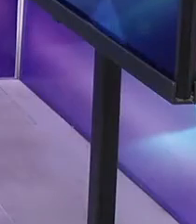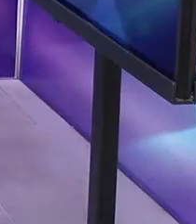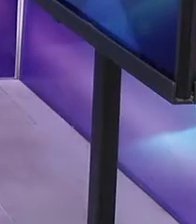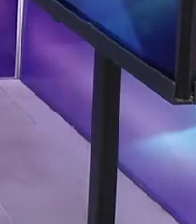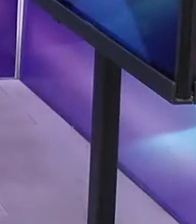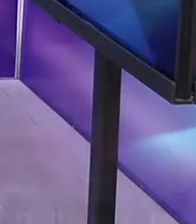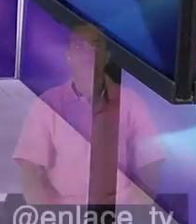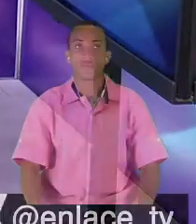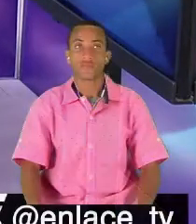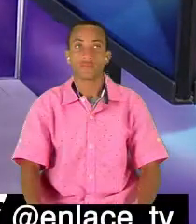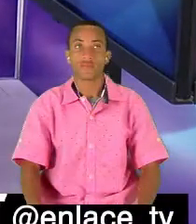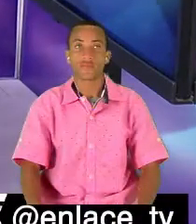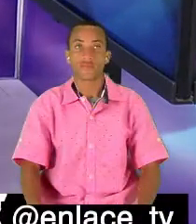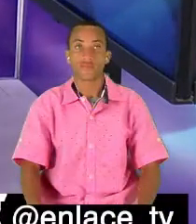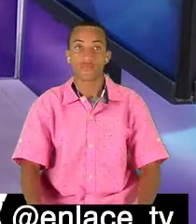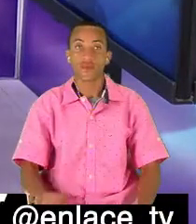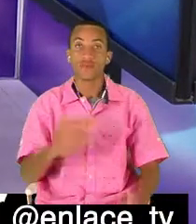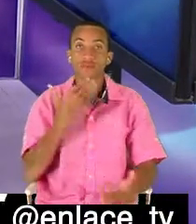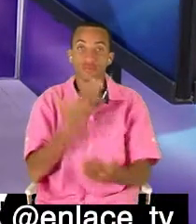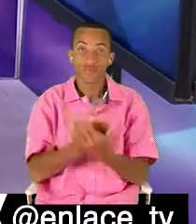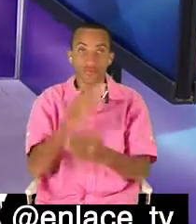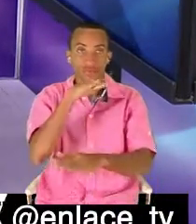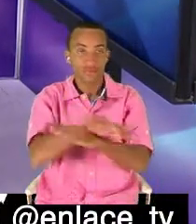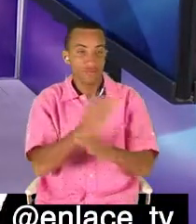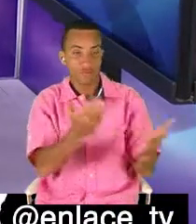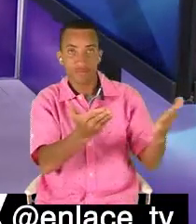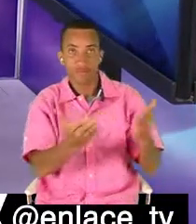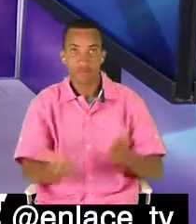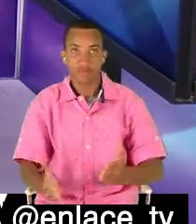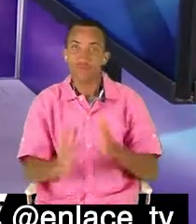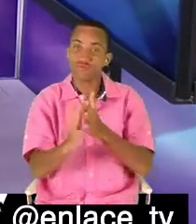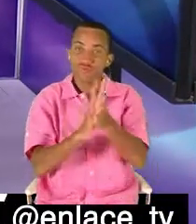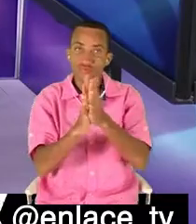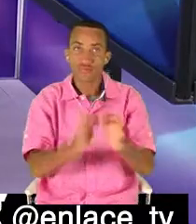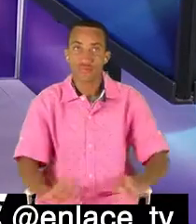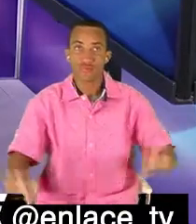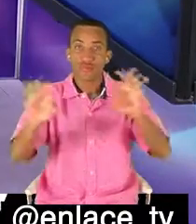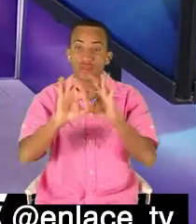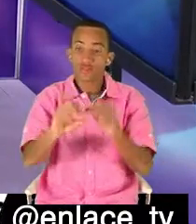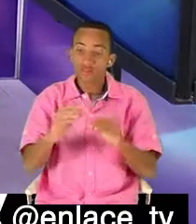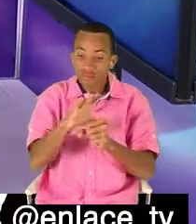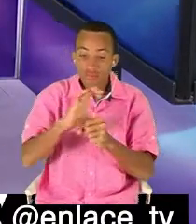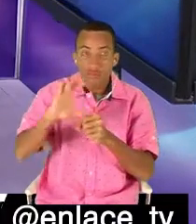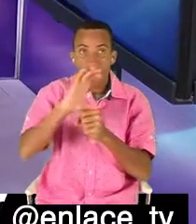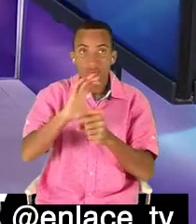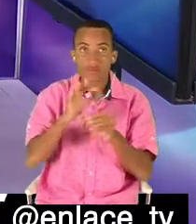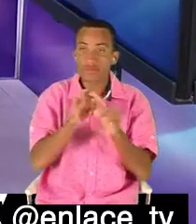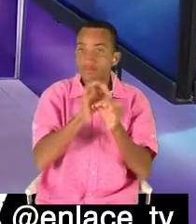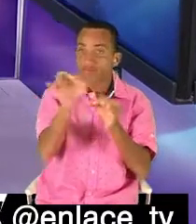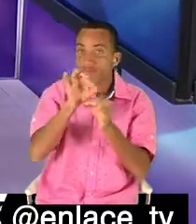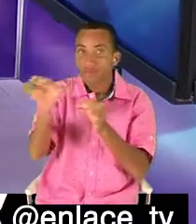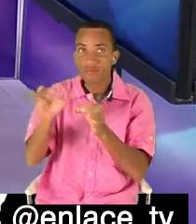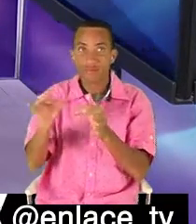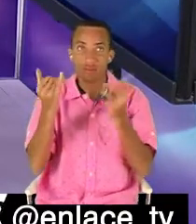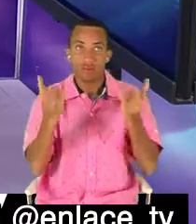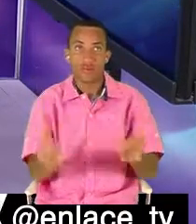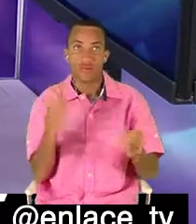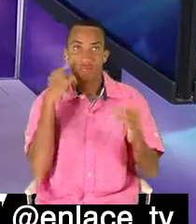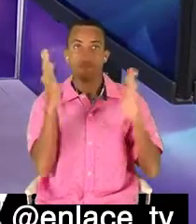Muy buenas tardes, los saludamos con la información más importante de nuestra ciudad y región. Bienvenidos a Enlace Noticias. A continuación,